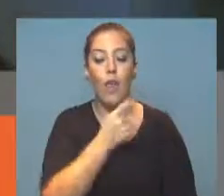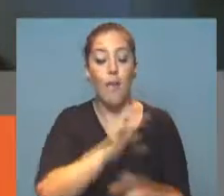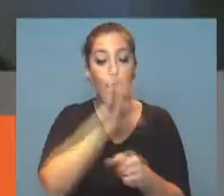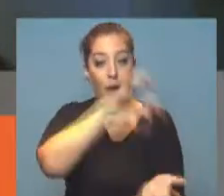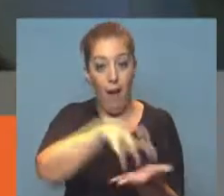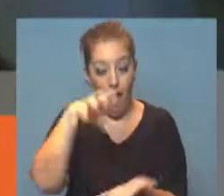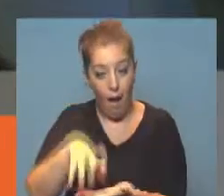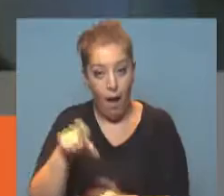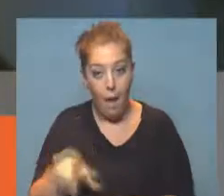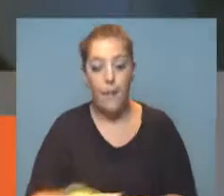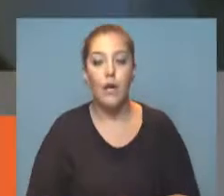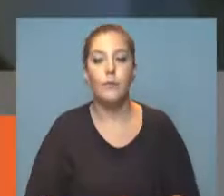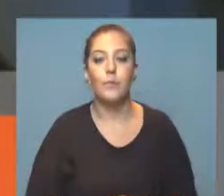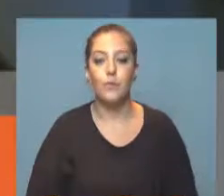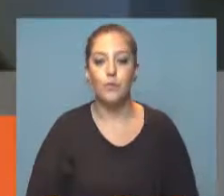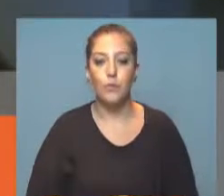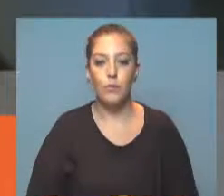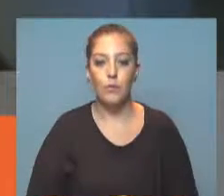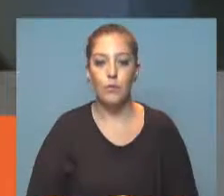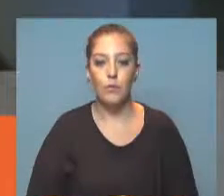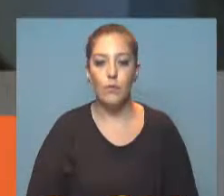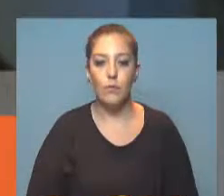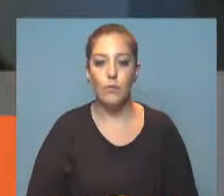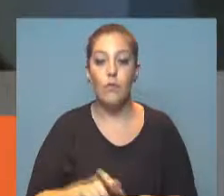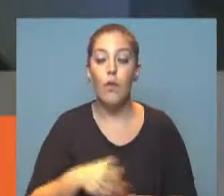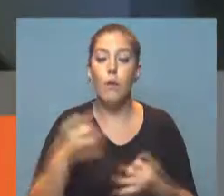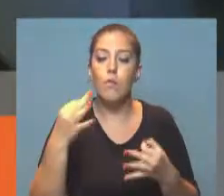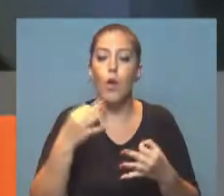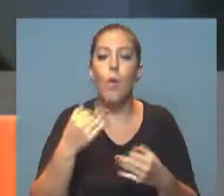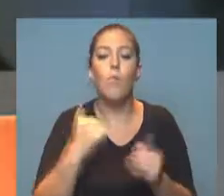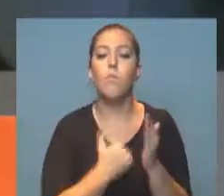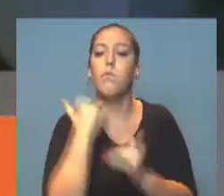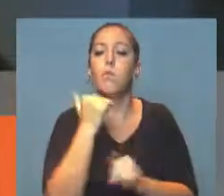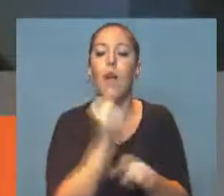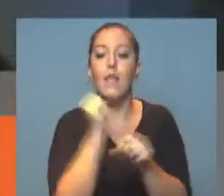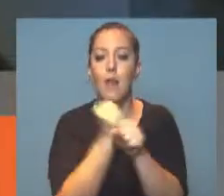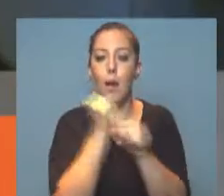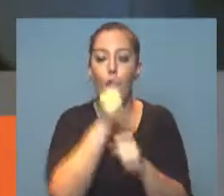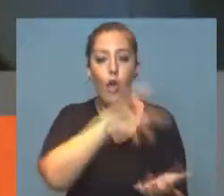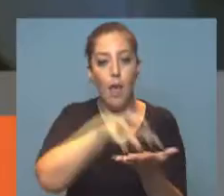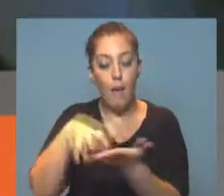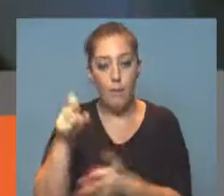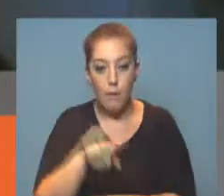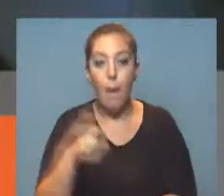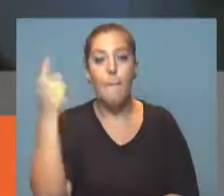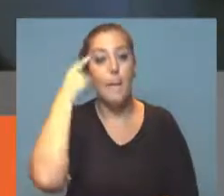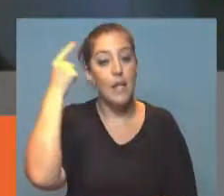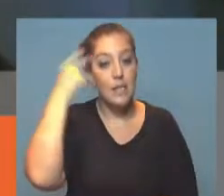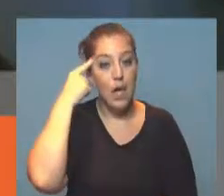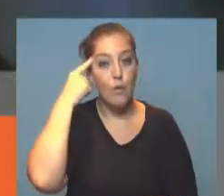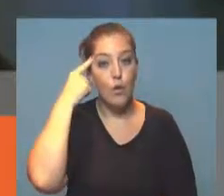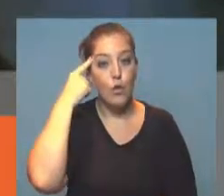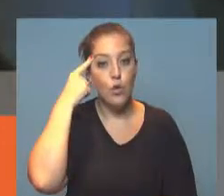han jerarquizado el rol de este parlamento creemos que en la